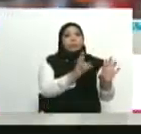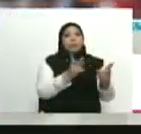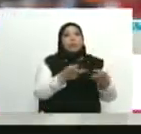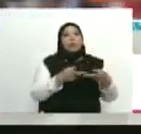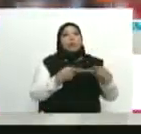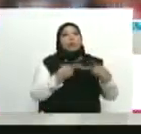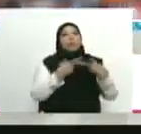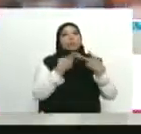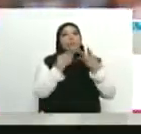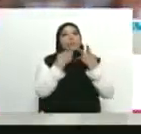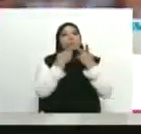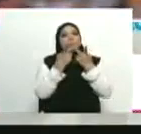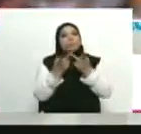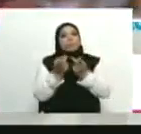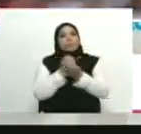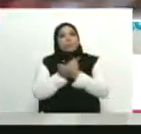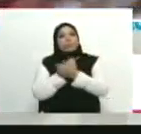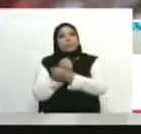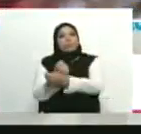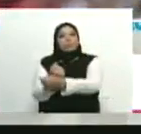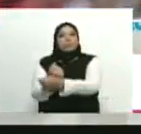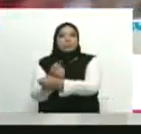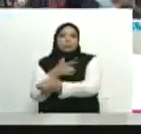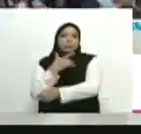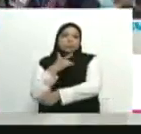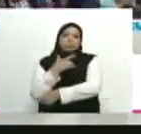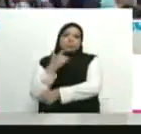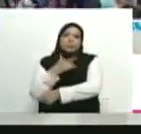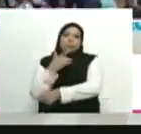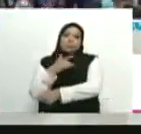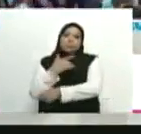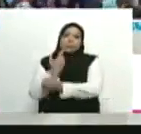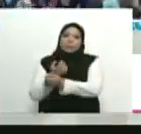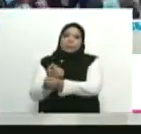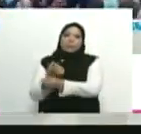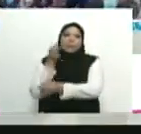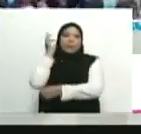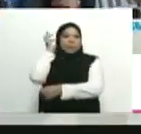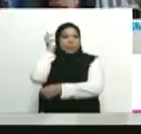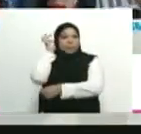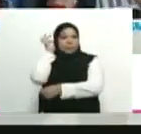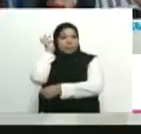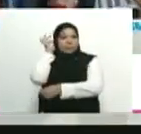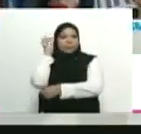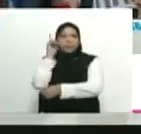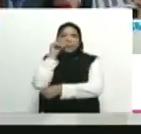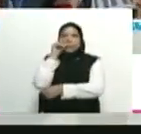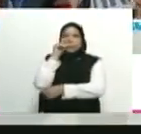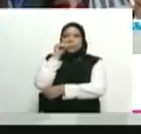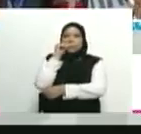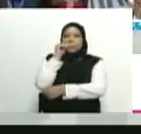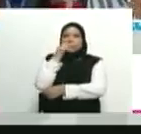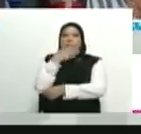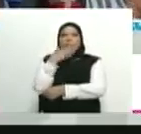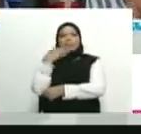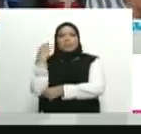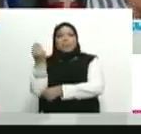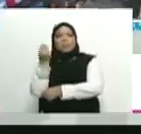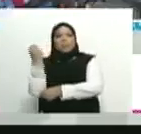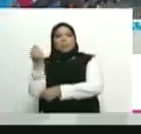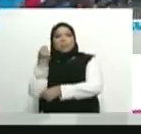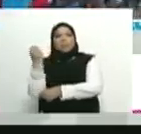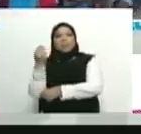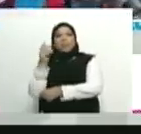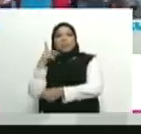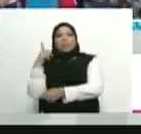Voluntario, amoroso, apasionado. La mujer y el hombre, el joven, que